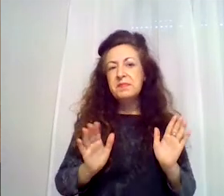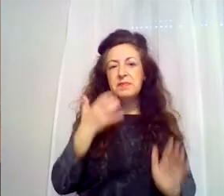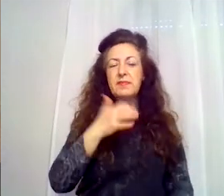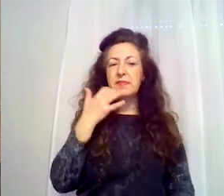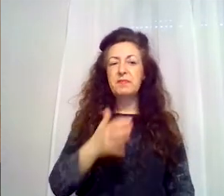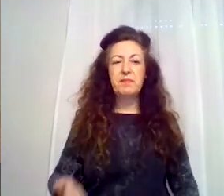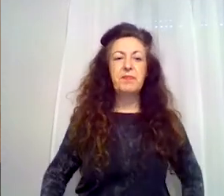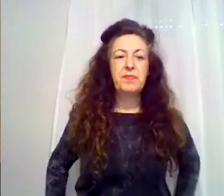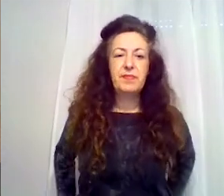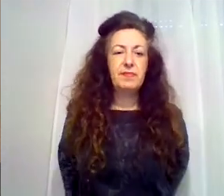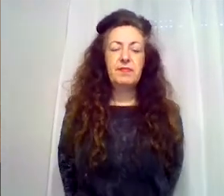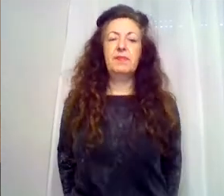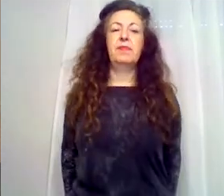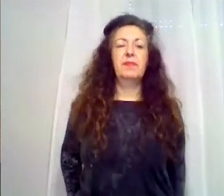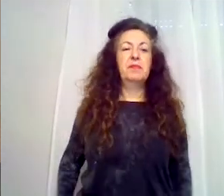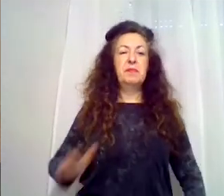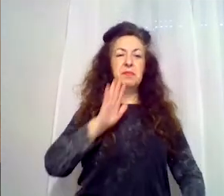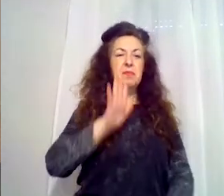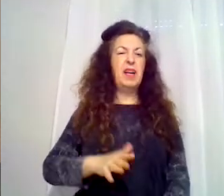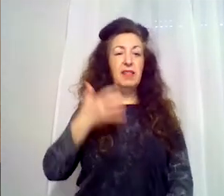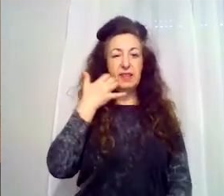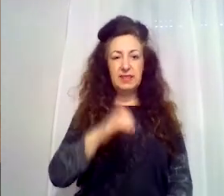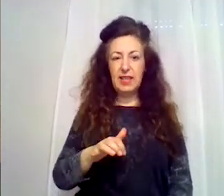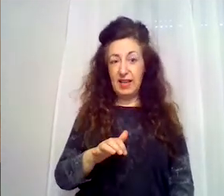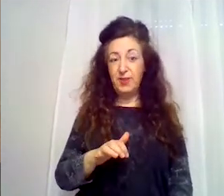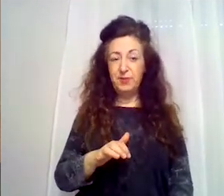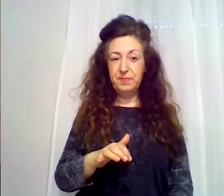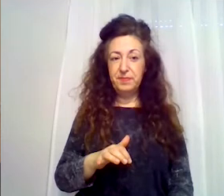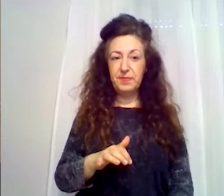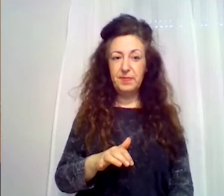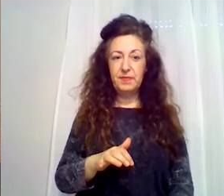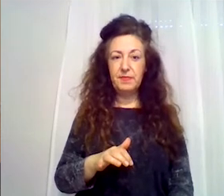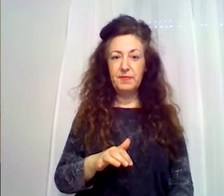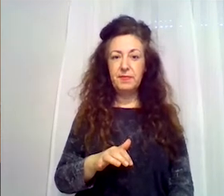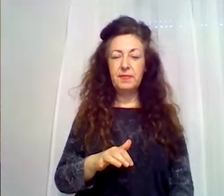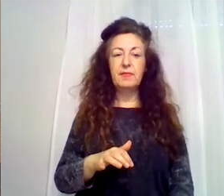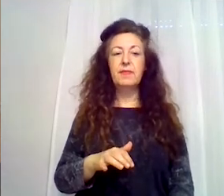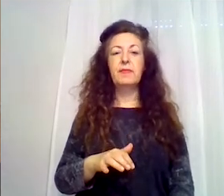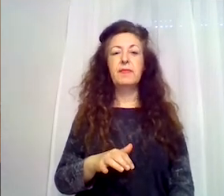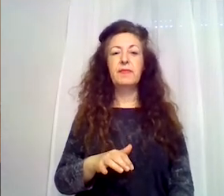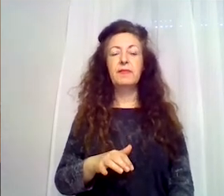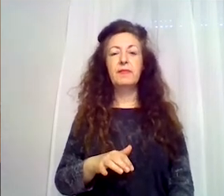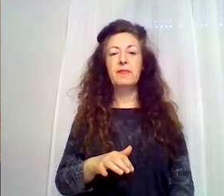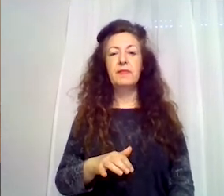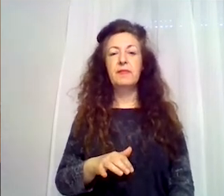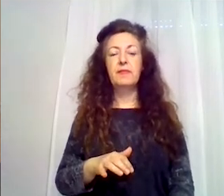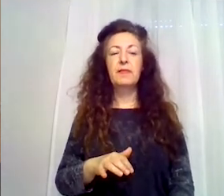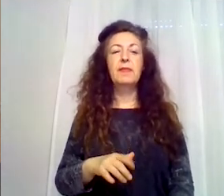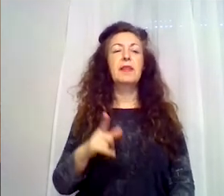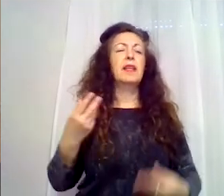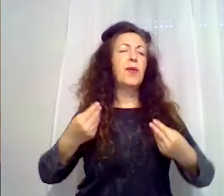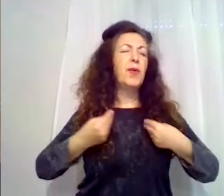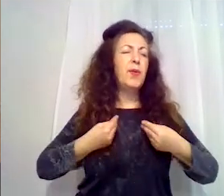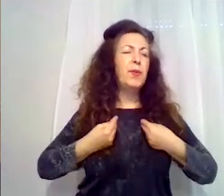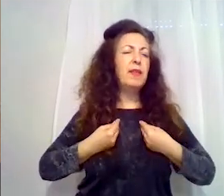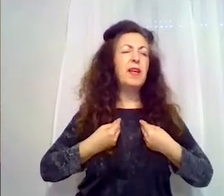nadería humana, la nadería de la vida, la vanidad del hombre, la estupidez del hombre, que precisamente el libertino sabe. Y por eso está